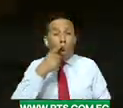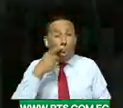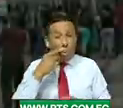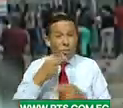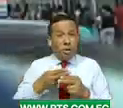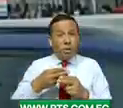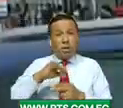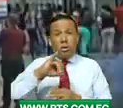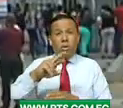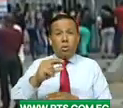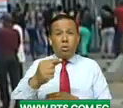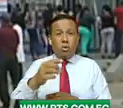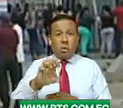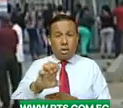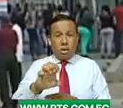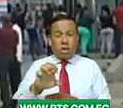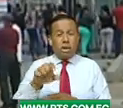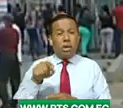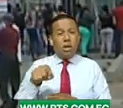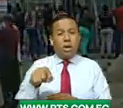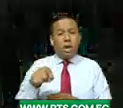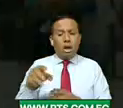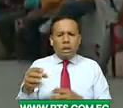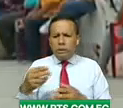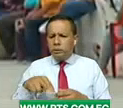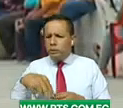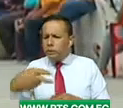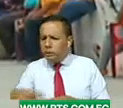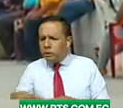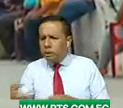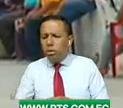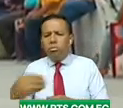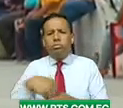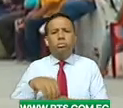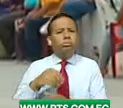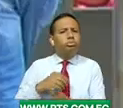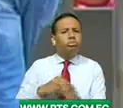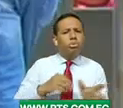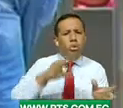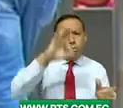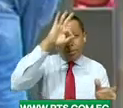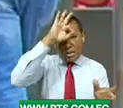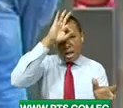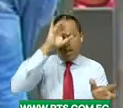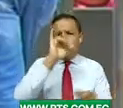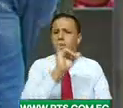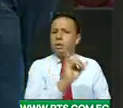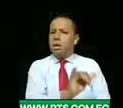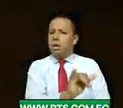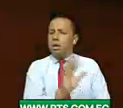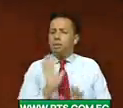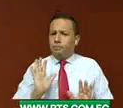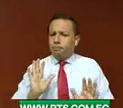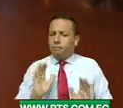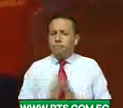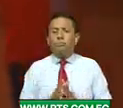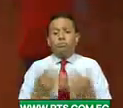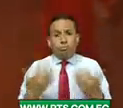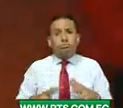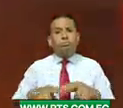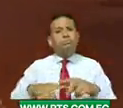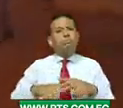fue trasladado al hospital, donde permanece en estado crítico, y ya se inició la indagación.